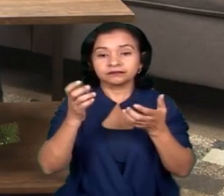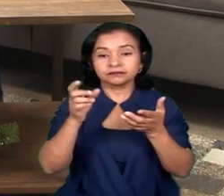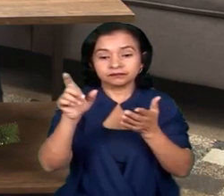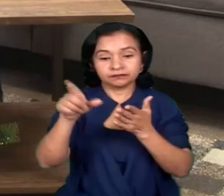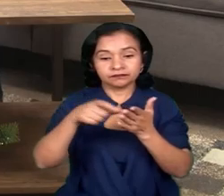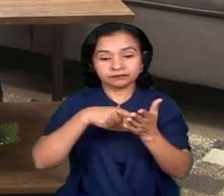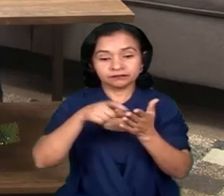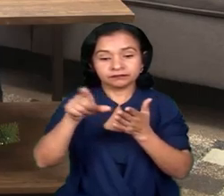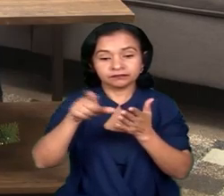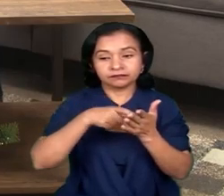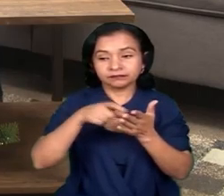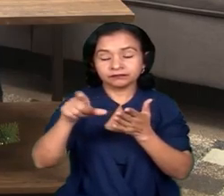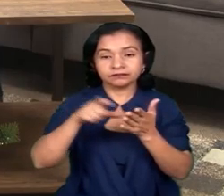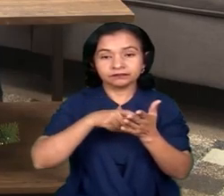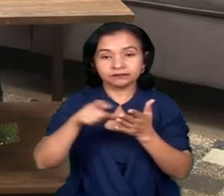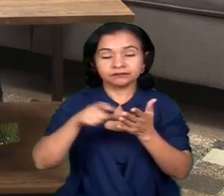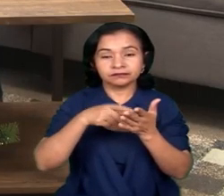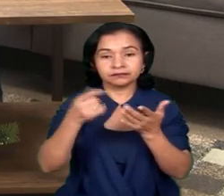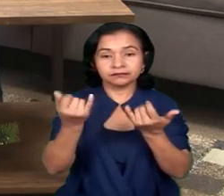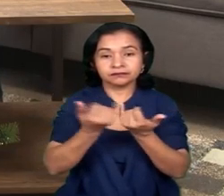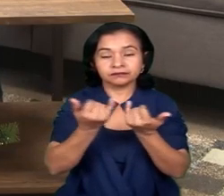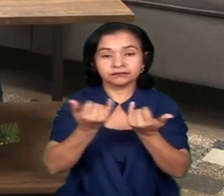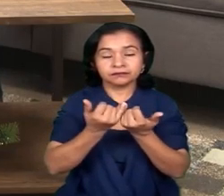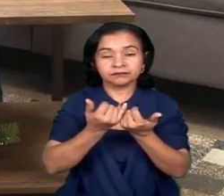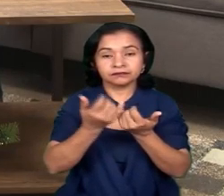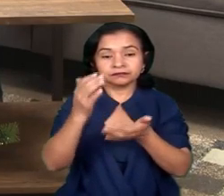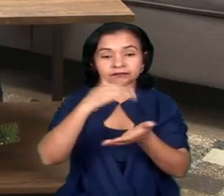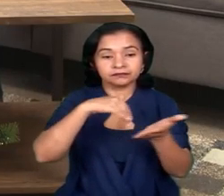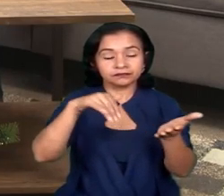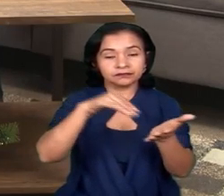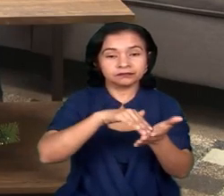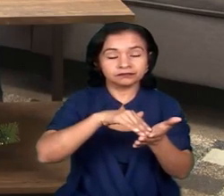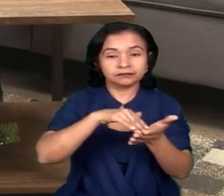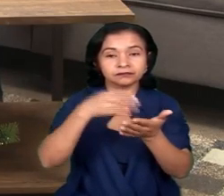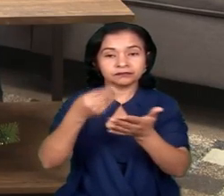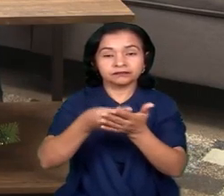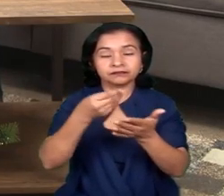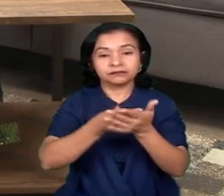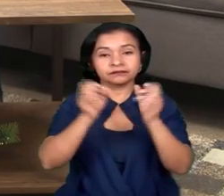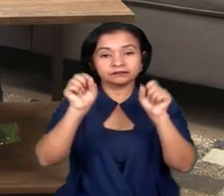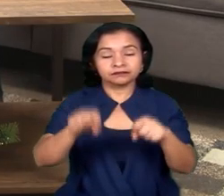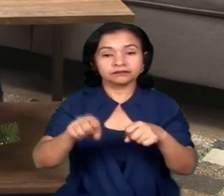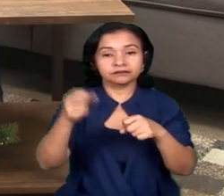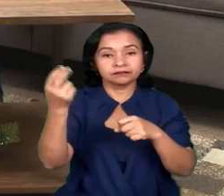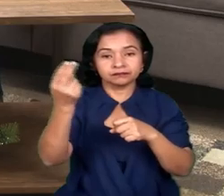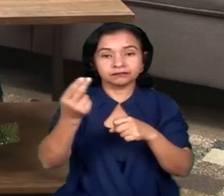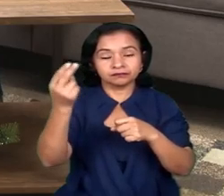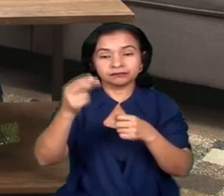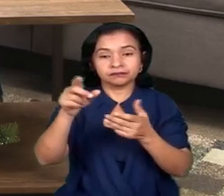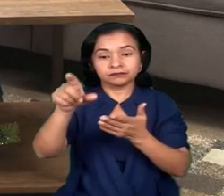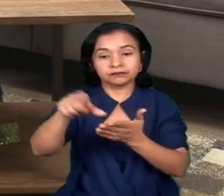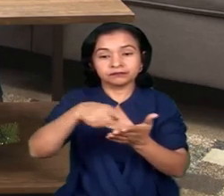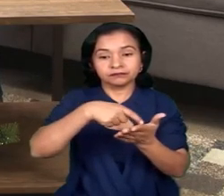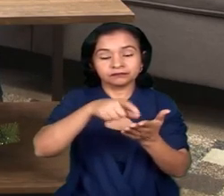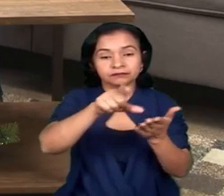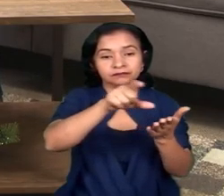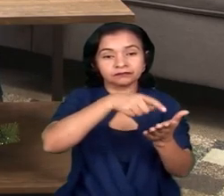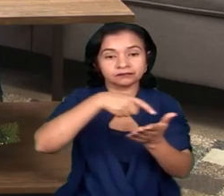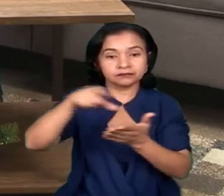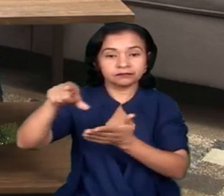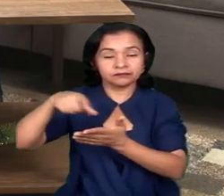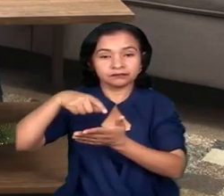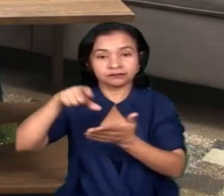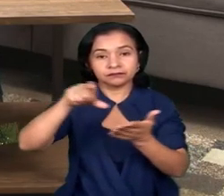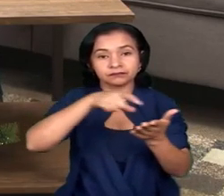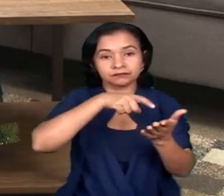de crédito, ya no andar plata, sino que los centros de compra en el oriental puedan tener una manera como poder vender con